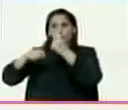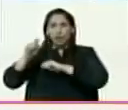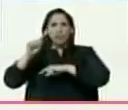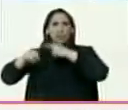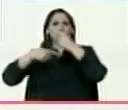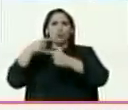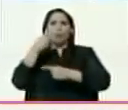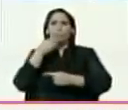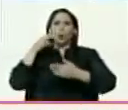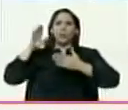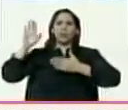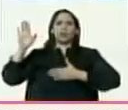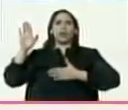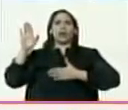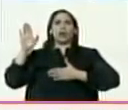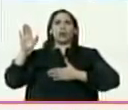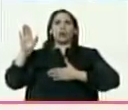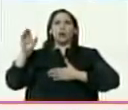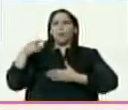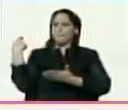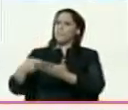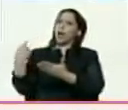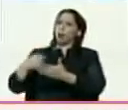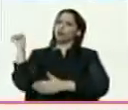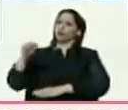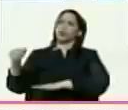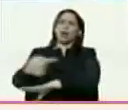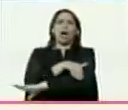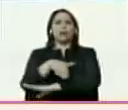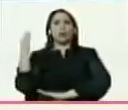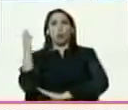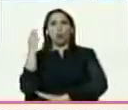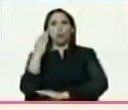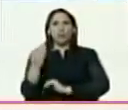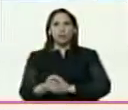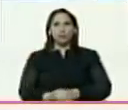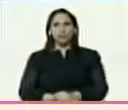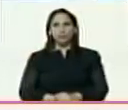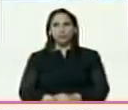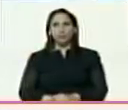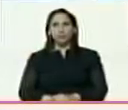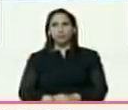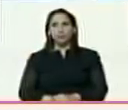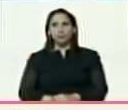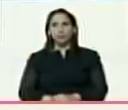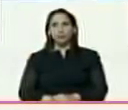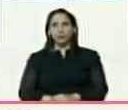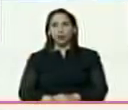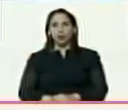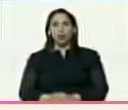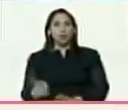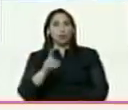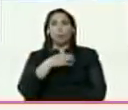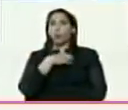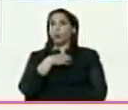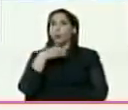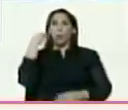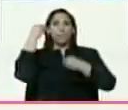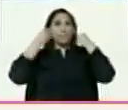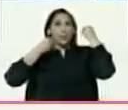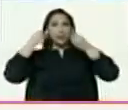prometieron villas y castillos en las calles de colombia es impensable entonces señores